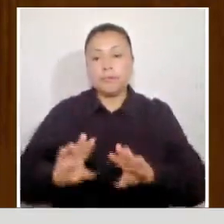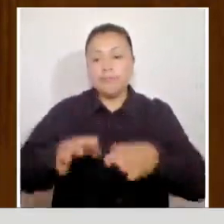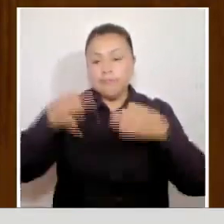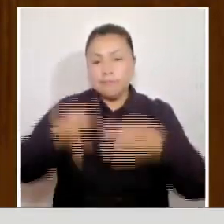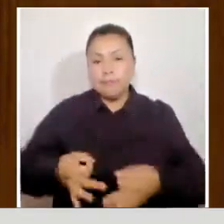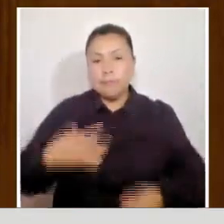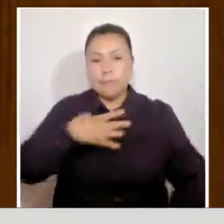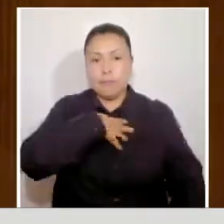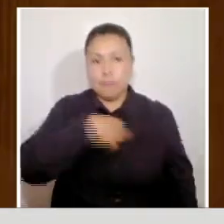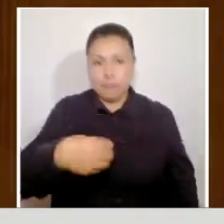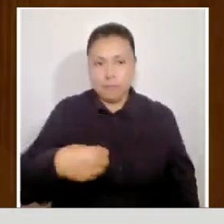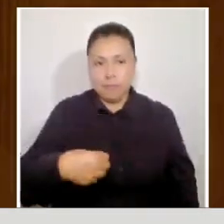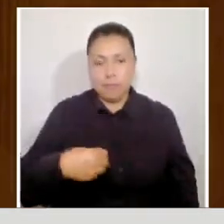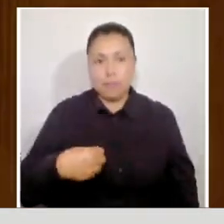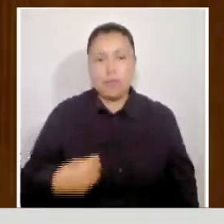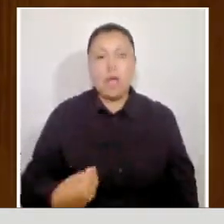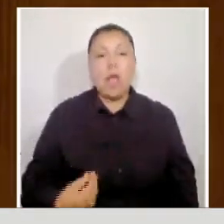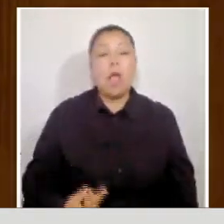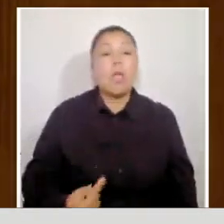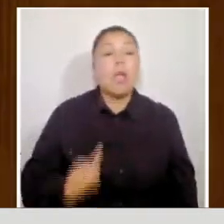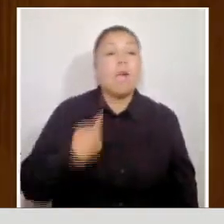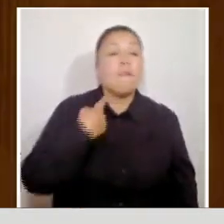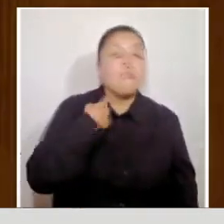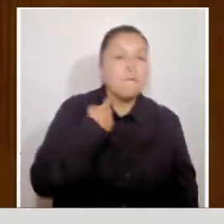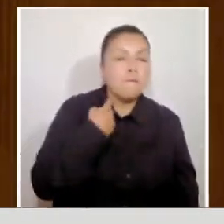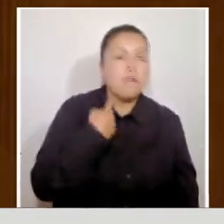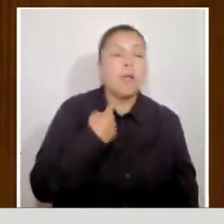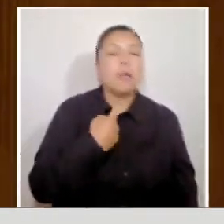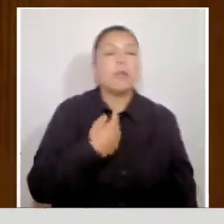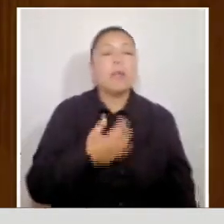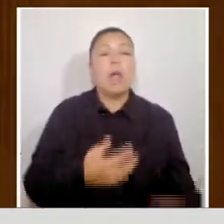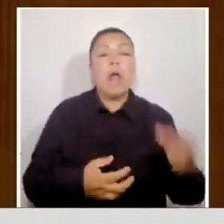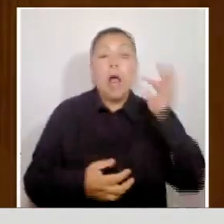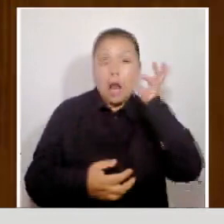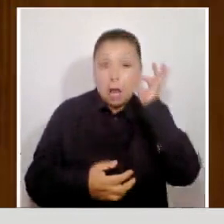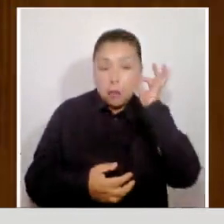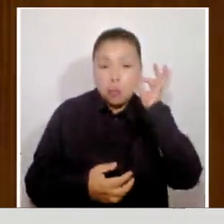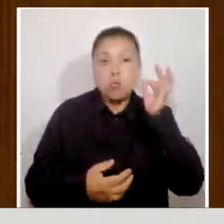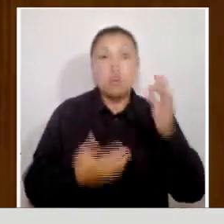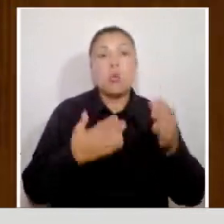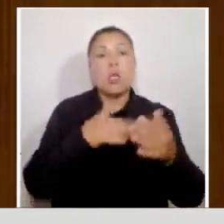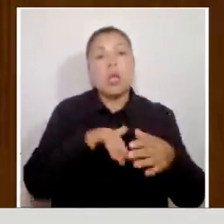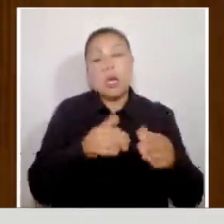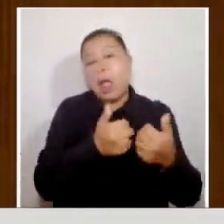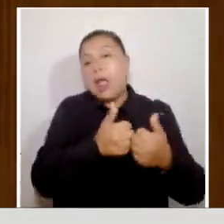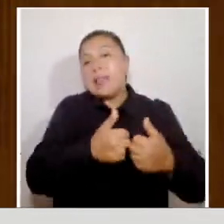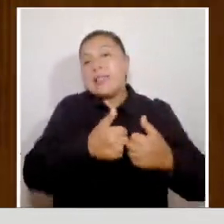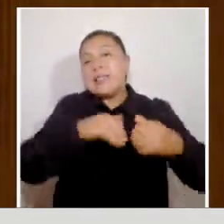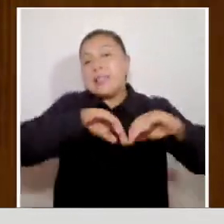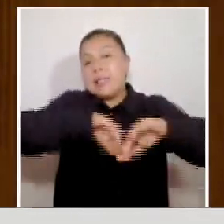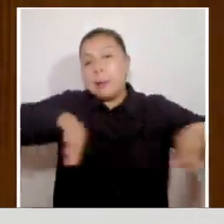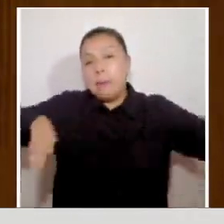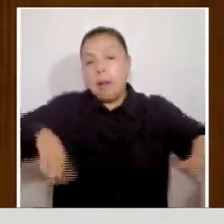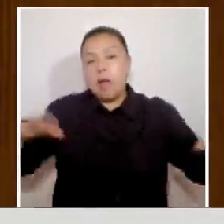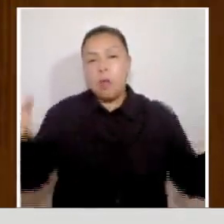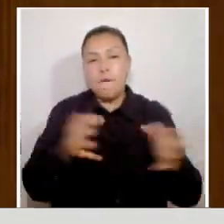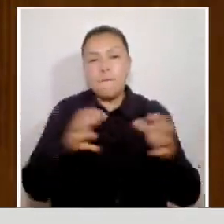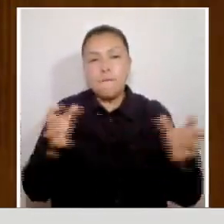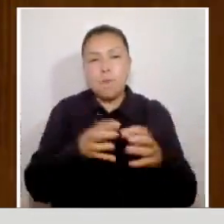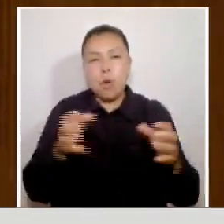así dañar a la mujer luego de la separación ejerciendo de esta manera violencia contra